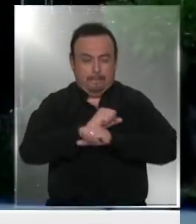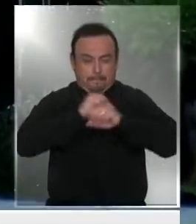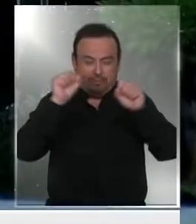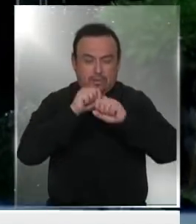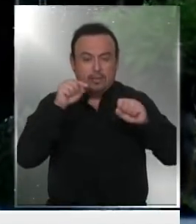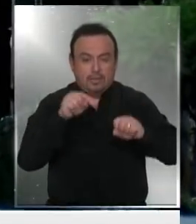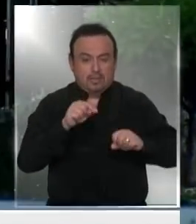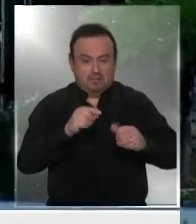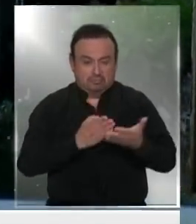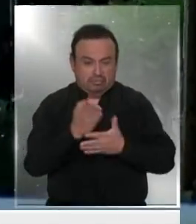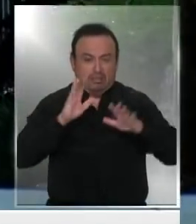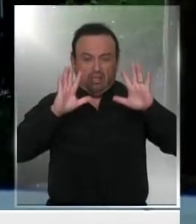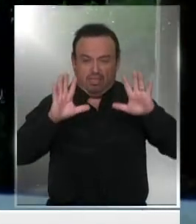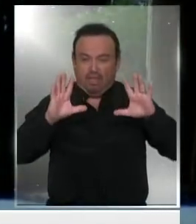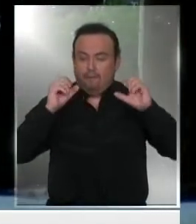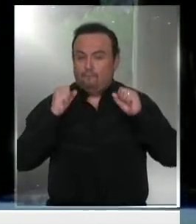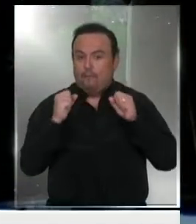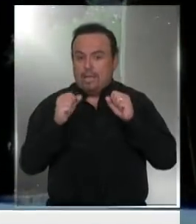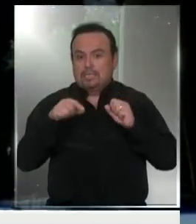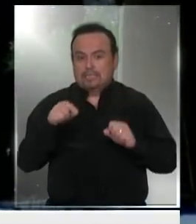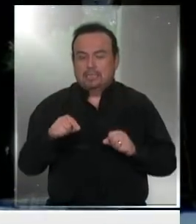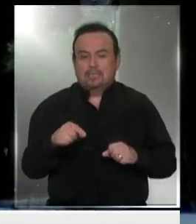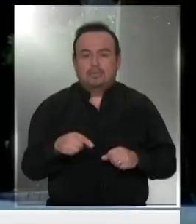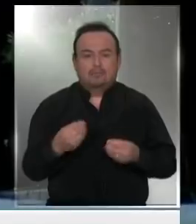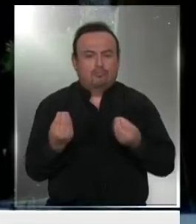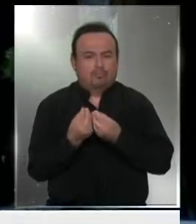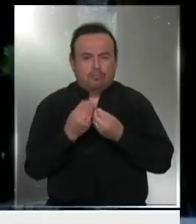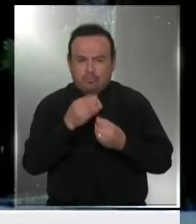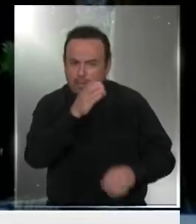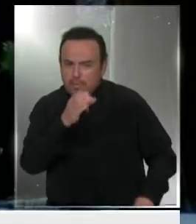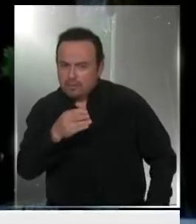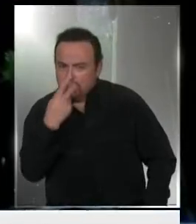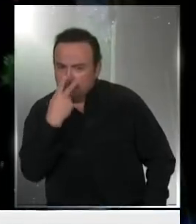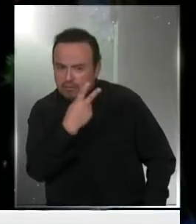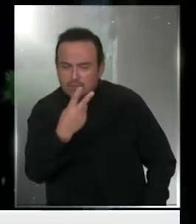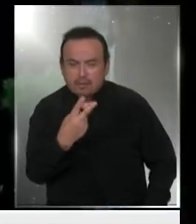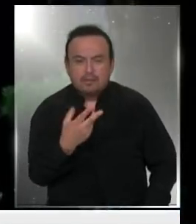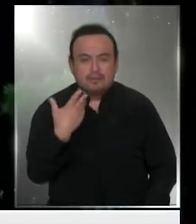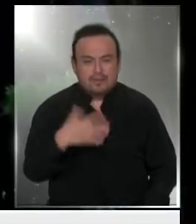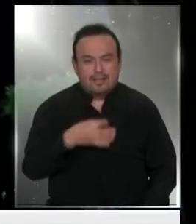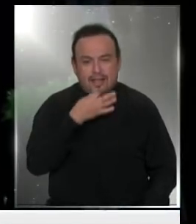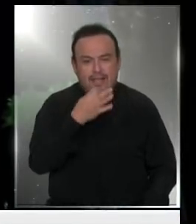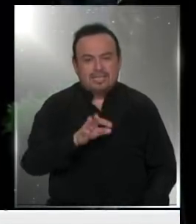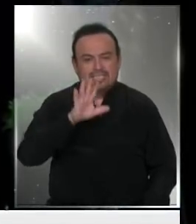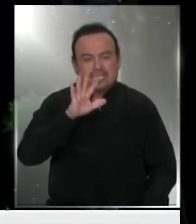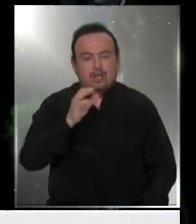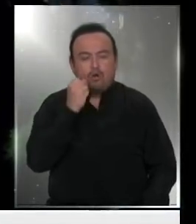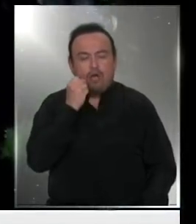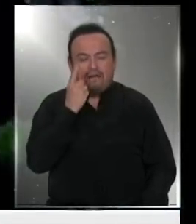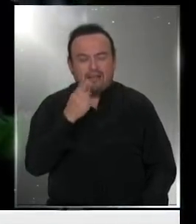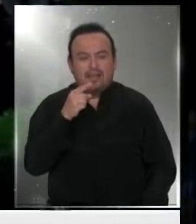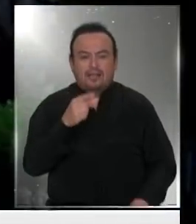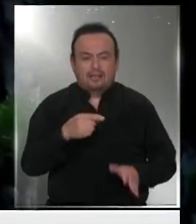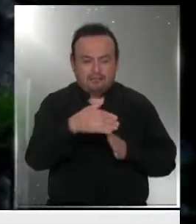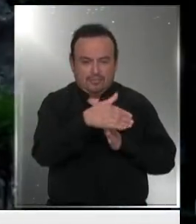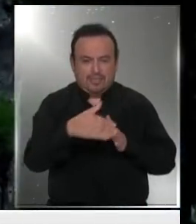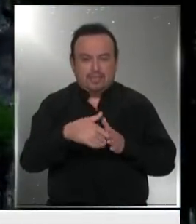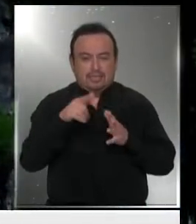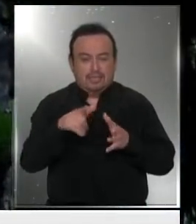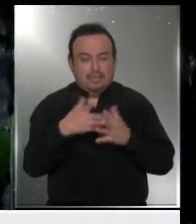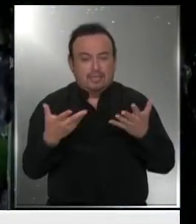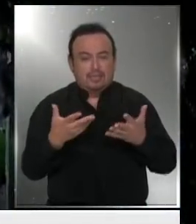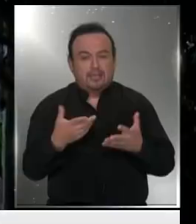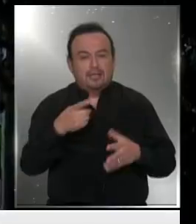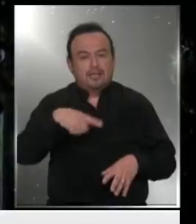10 comenzó muy fuerte, se ve mucha gente en ese sector, como te comentaba, de 5 de abril, por donde está la bomba, es